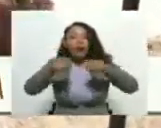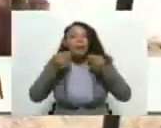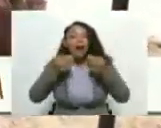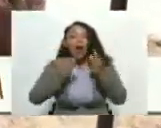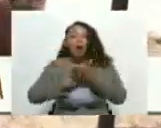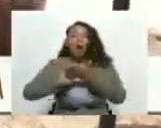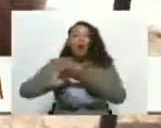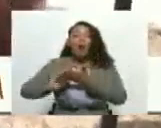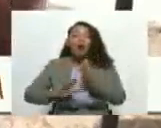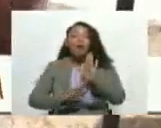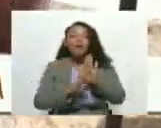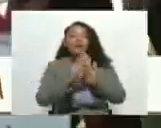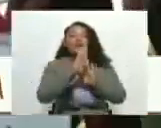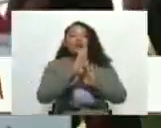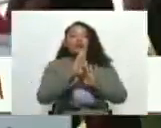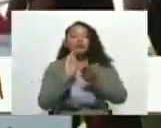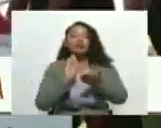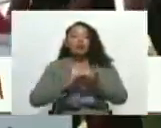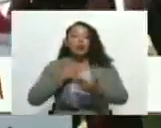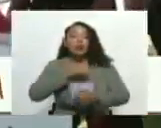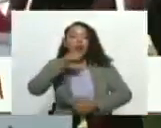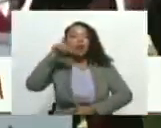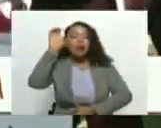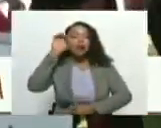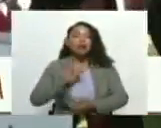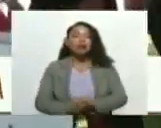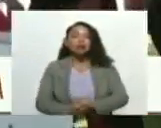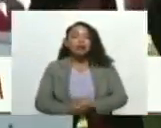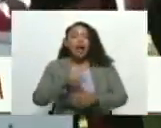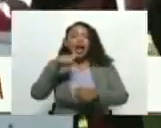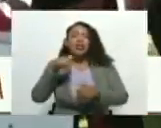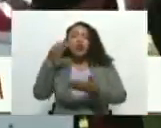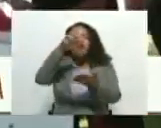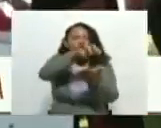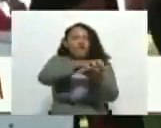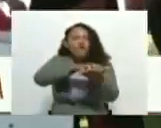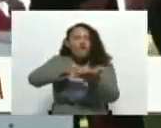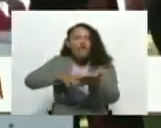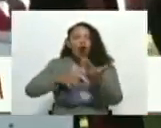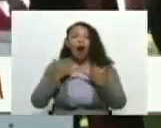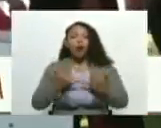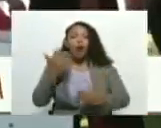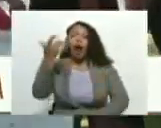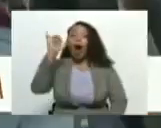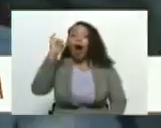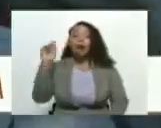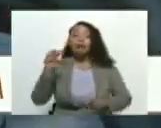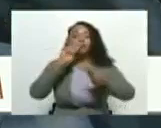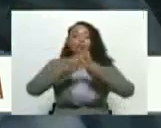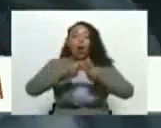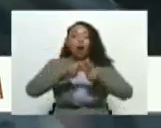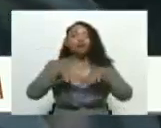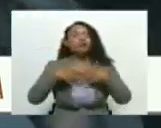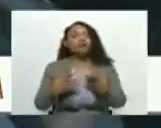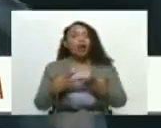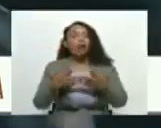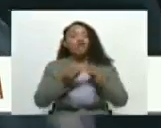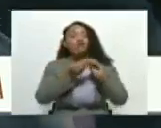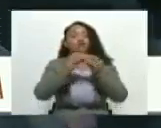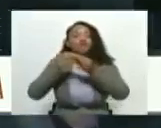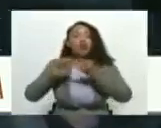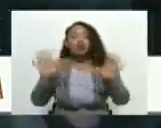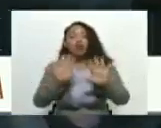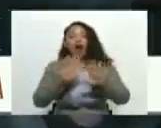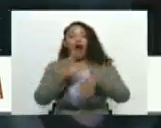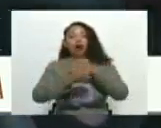la capacidad instalada de nuestro país. Estos tractores actualmente tienen una etiqueta de los repuestos que ya se están